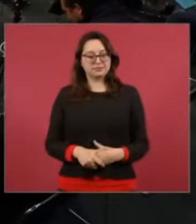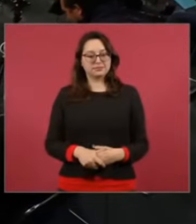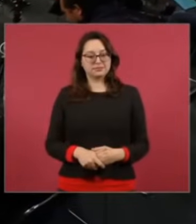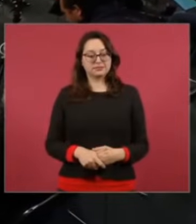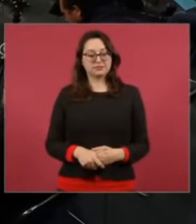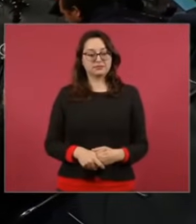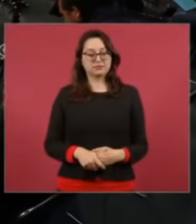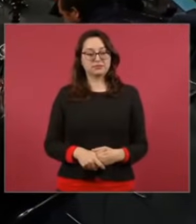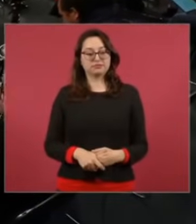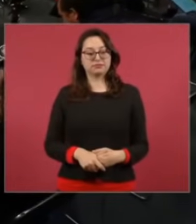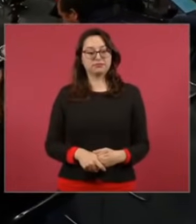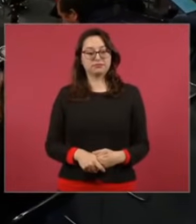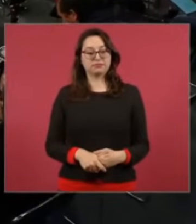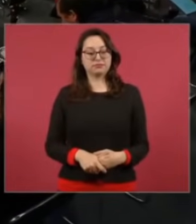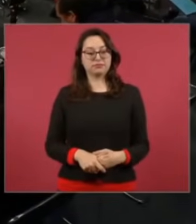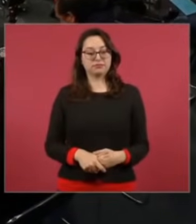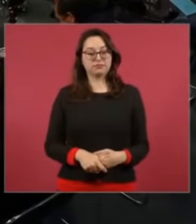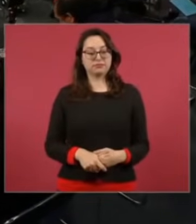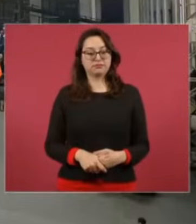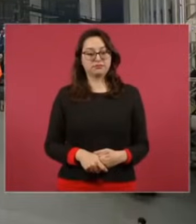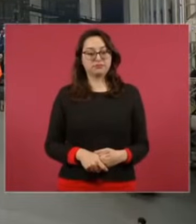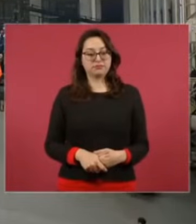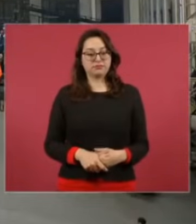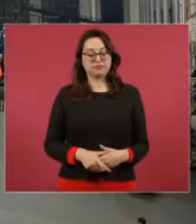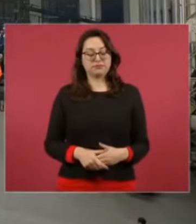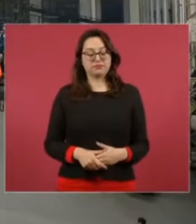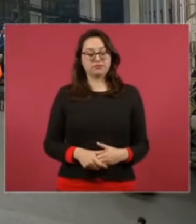Desde luego le cayó al